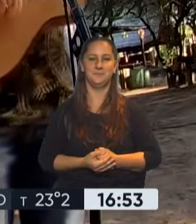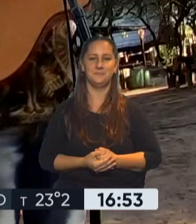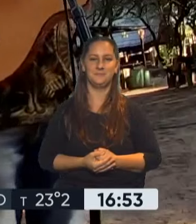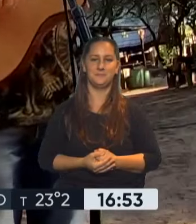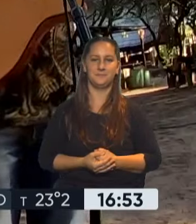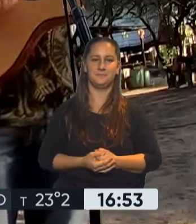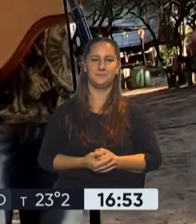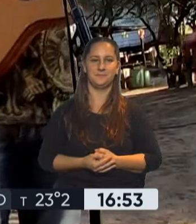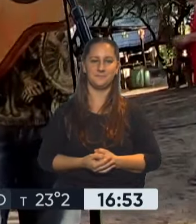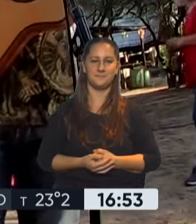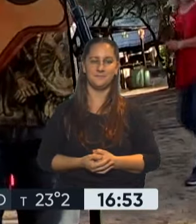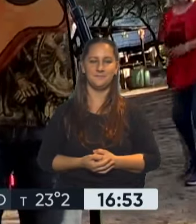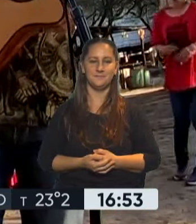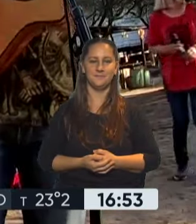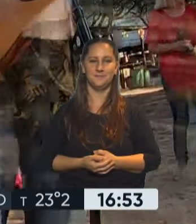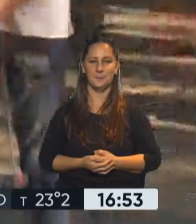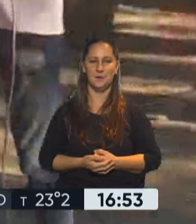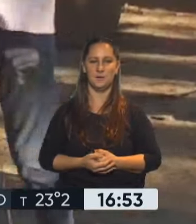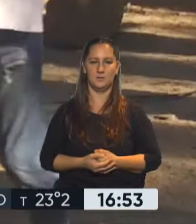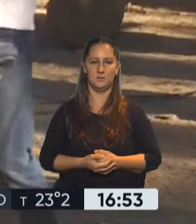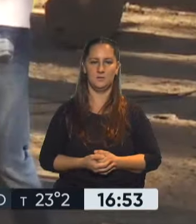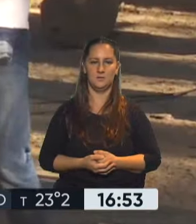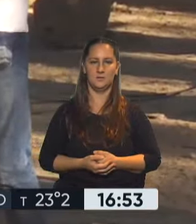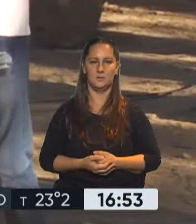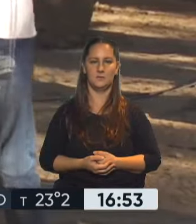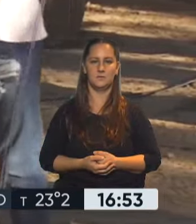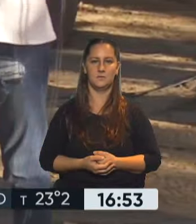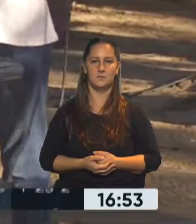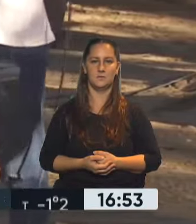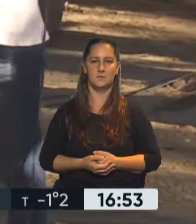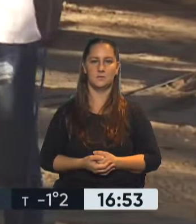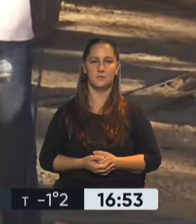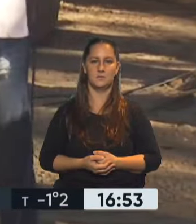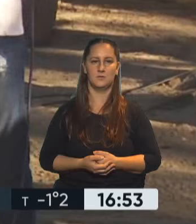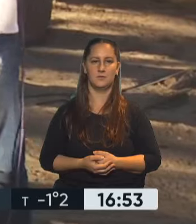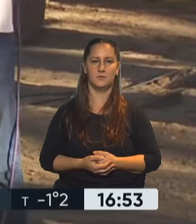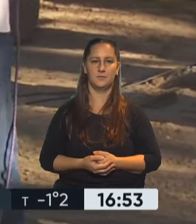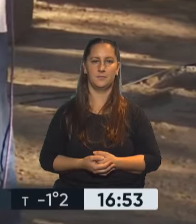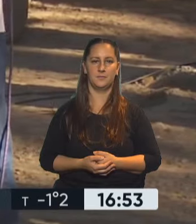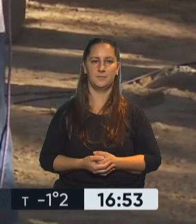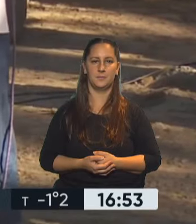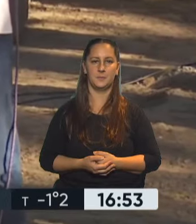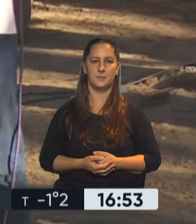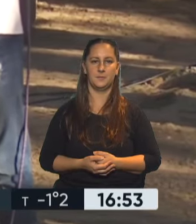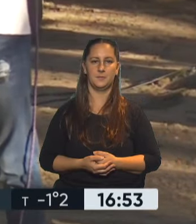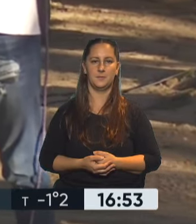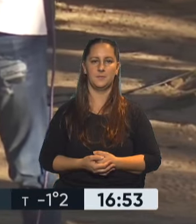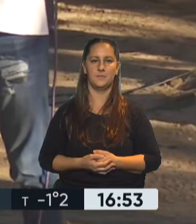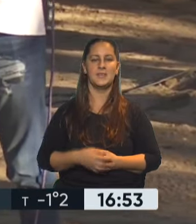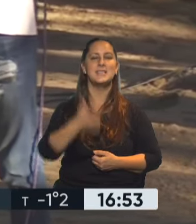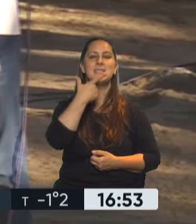Los jóvenes del patio. Enzo Celis en el bombo y la voz. Santiago Bravo en el